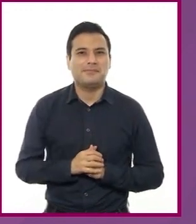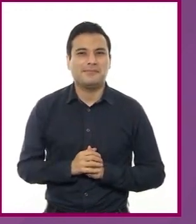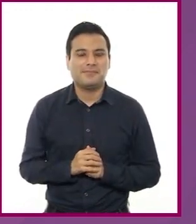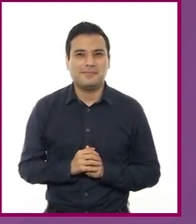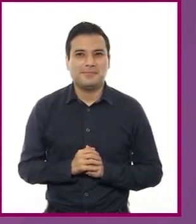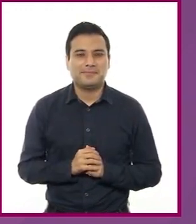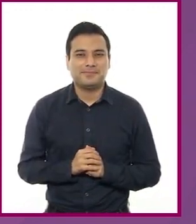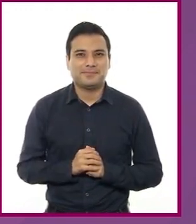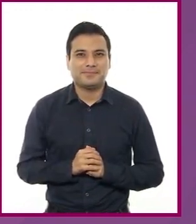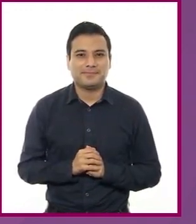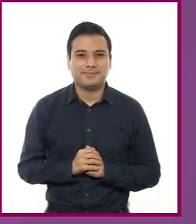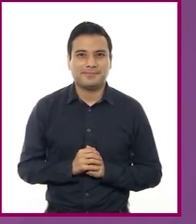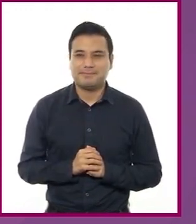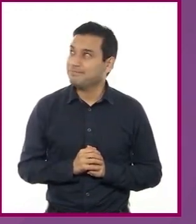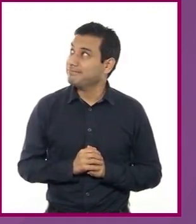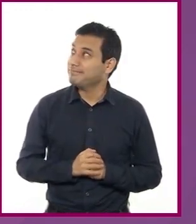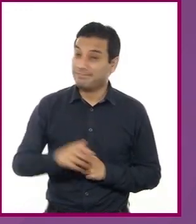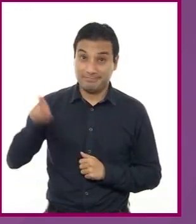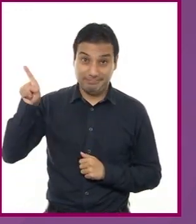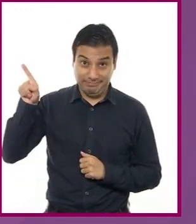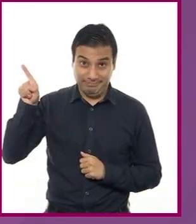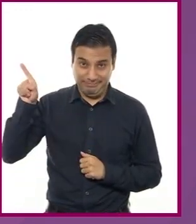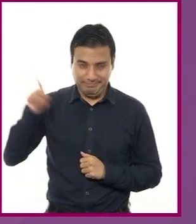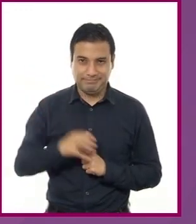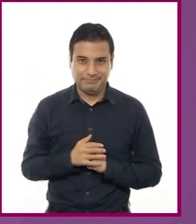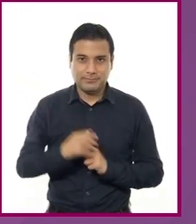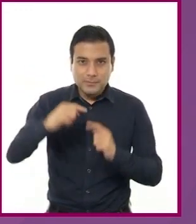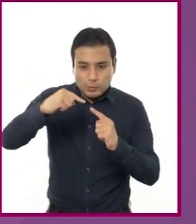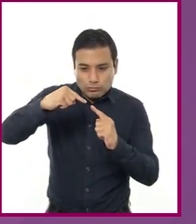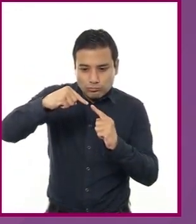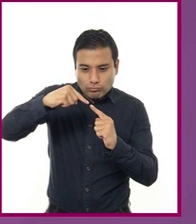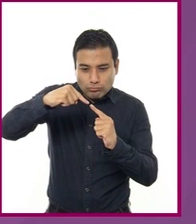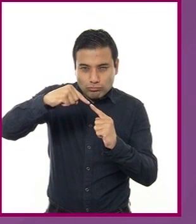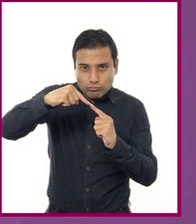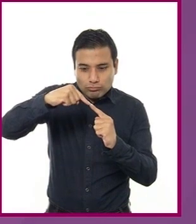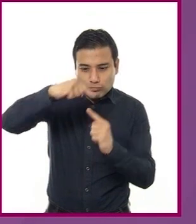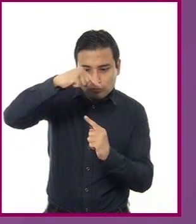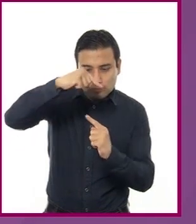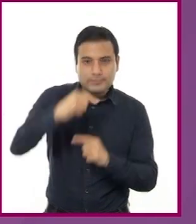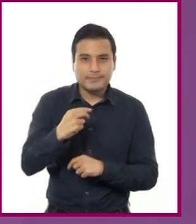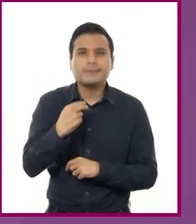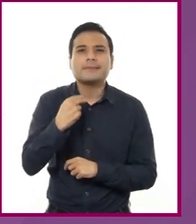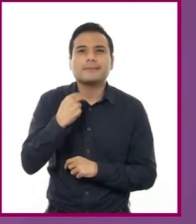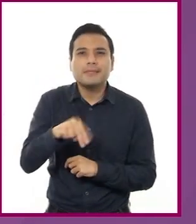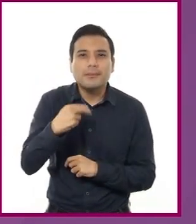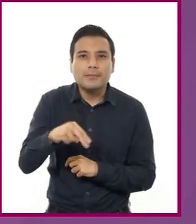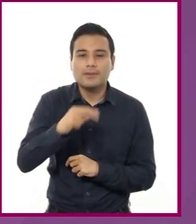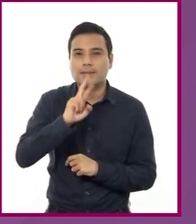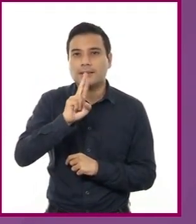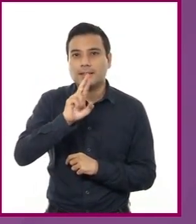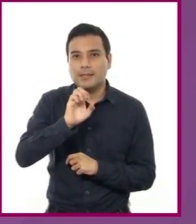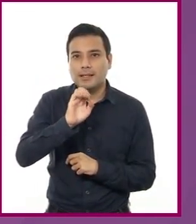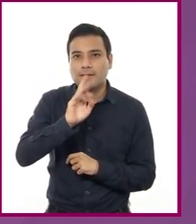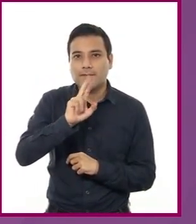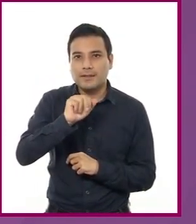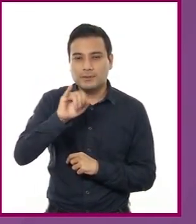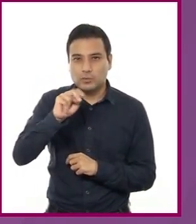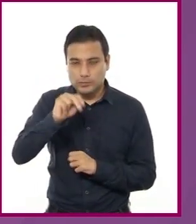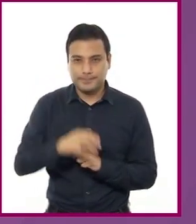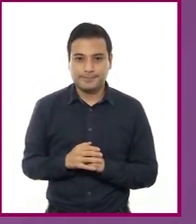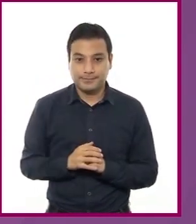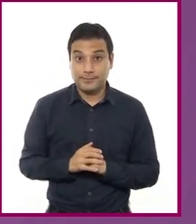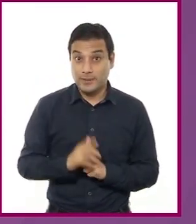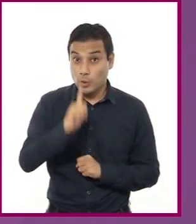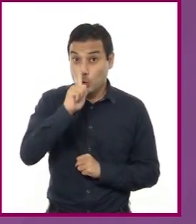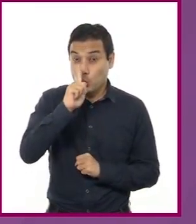Con la experiencia de los vasos podemos apreciar el fenómeno de refracción. En este, la luz que incide sobre